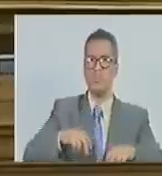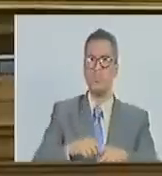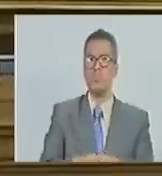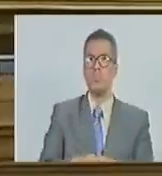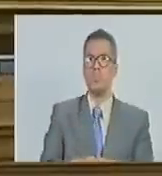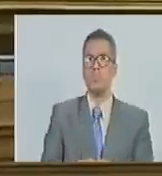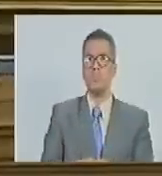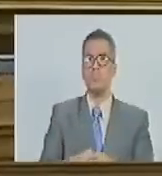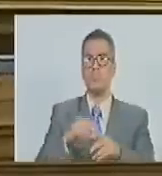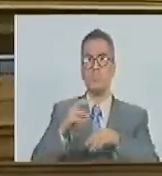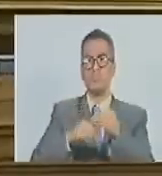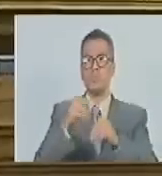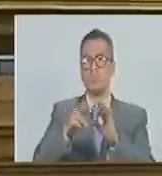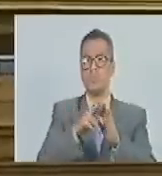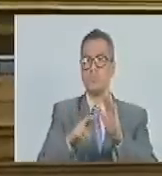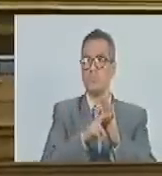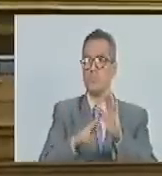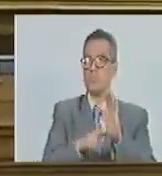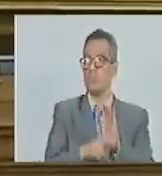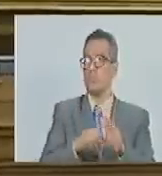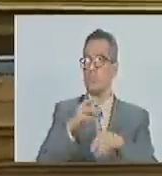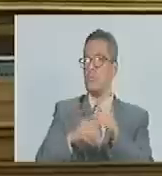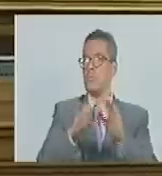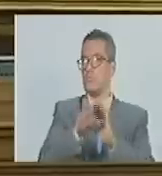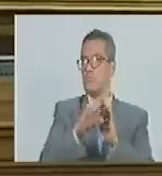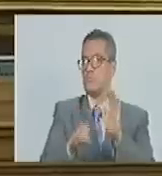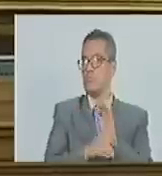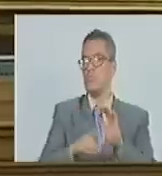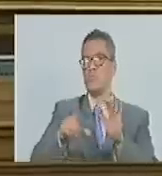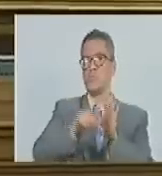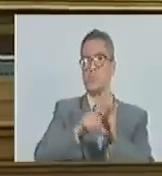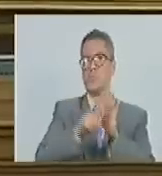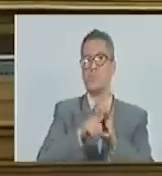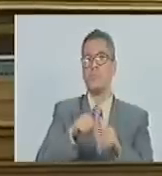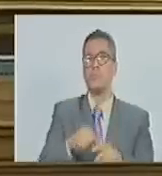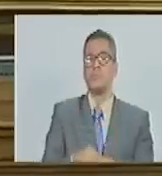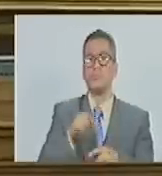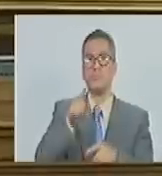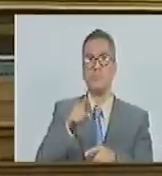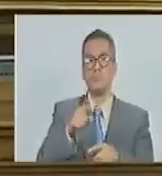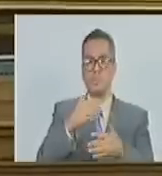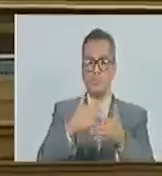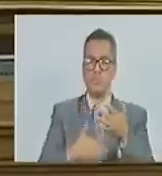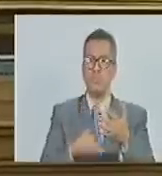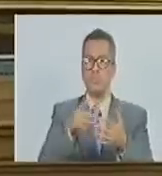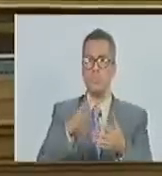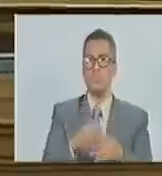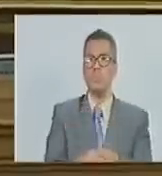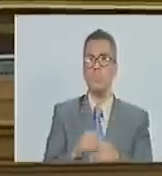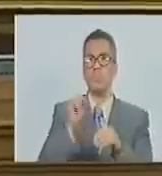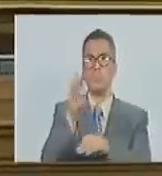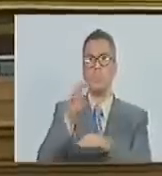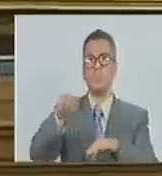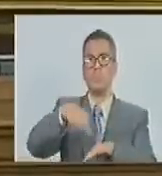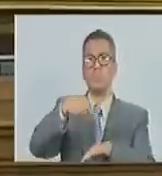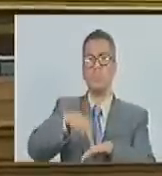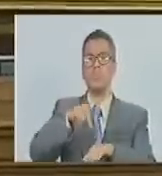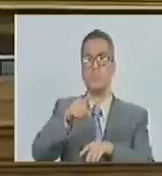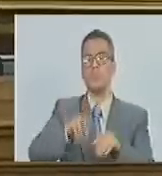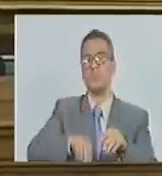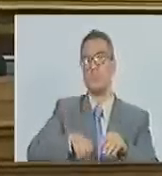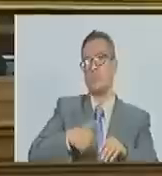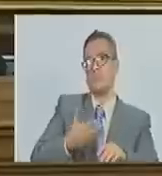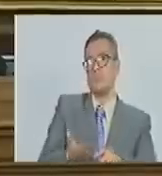los requisitos establecidos en Constitución y en ley para que en un lapso perentorio esta Asamblea Nacional